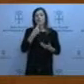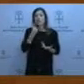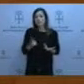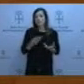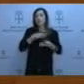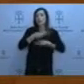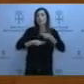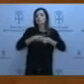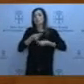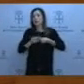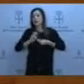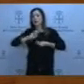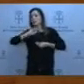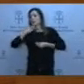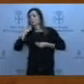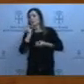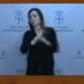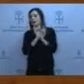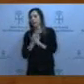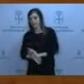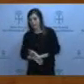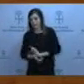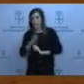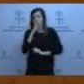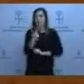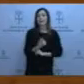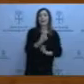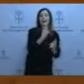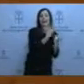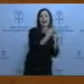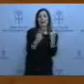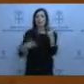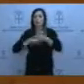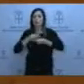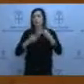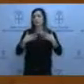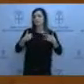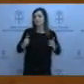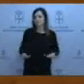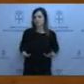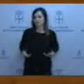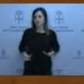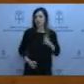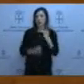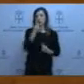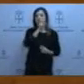o variada. Cada uno lo utiliza para lo que quiere. Unos consideran que se trata de